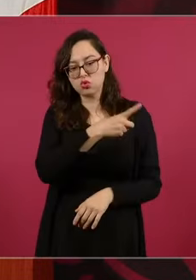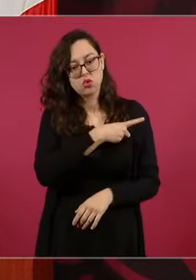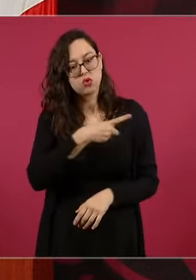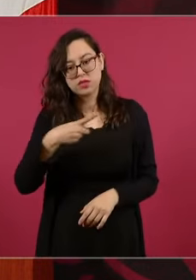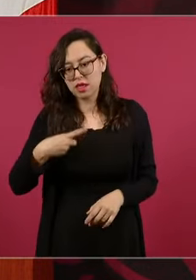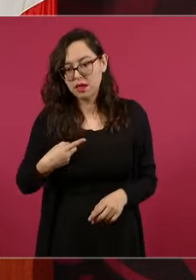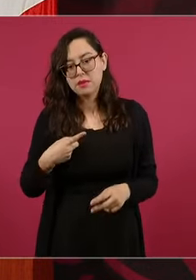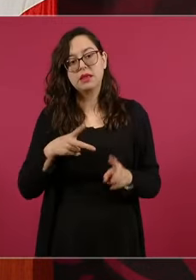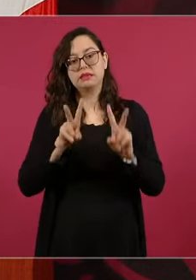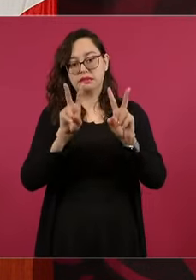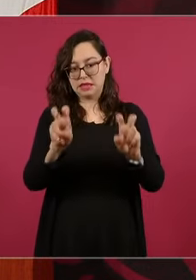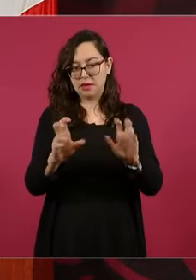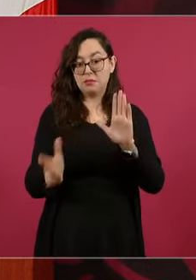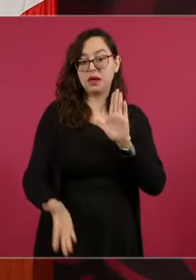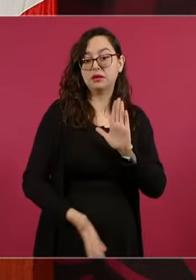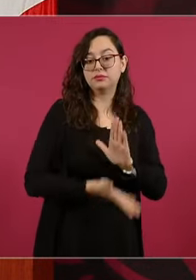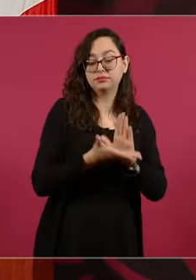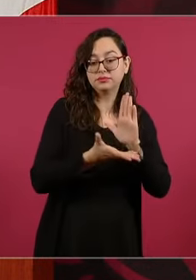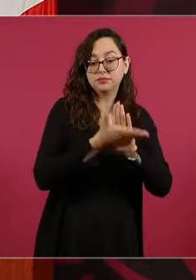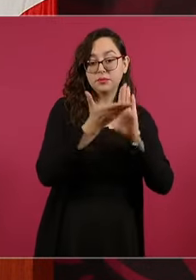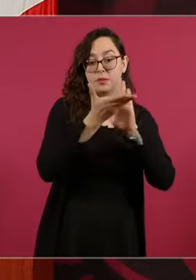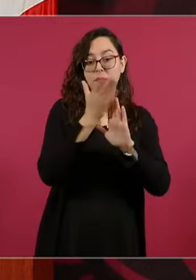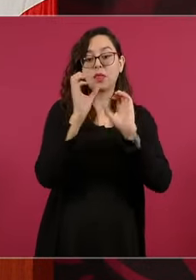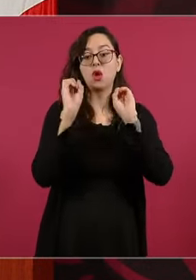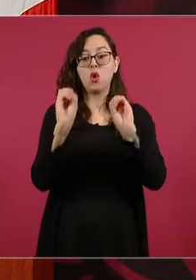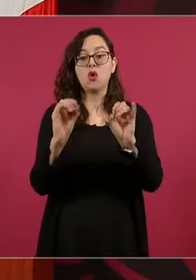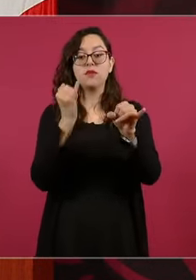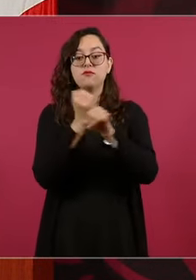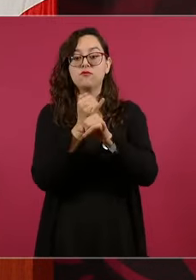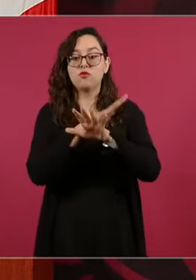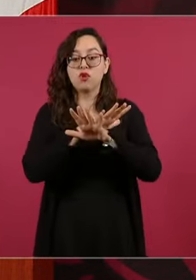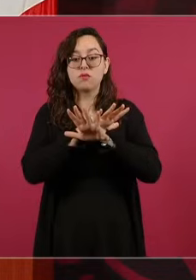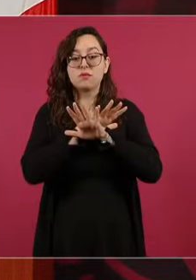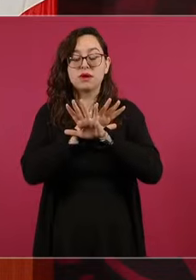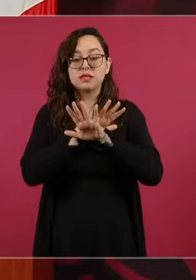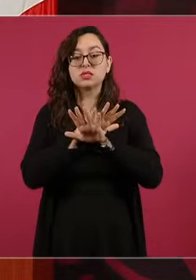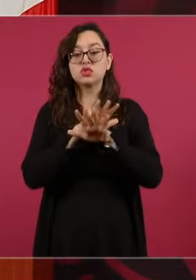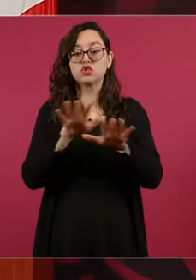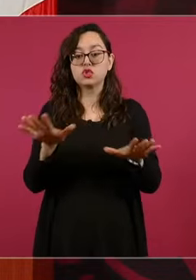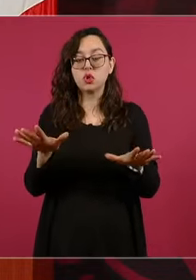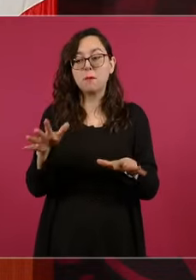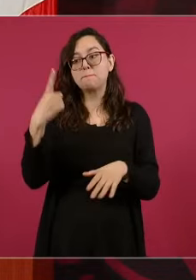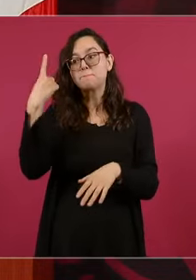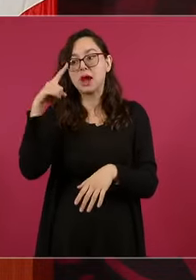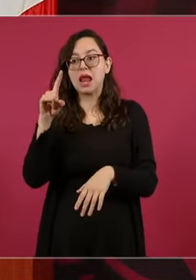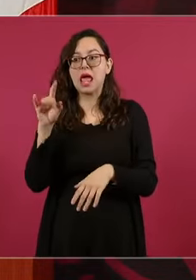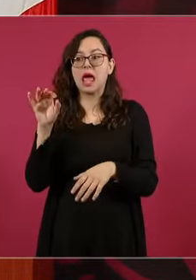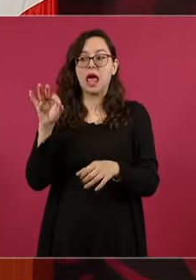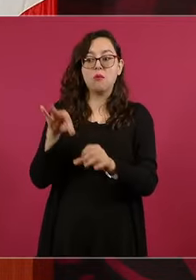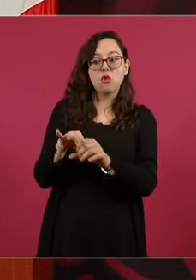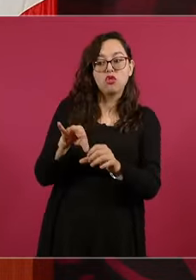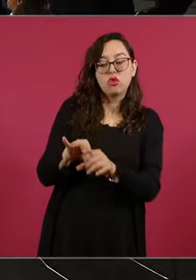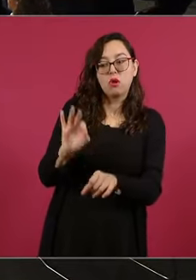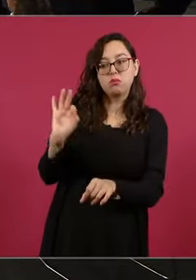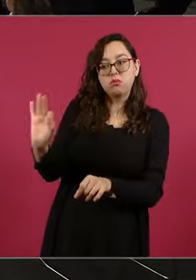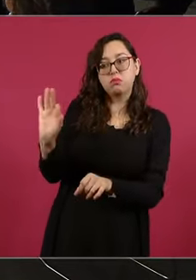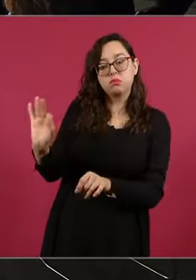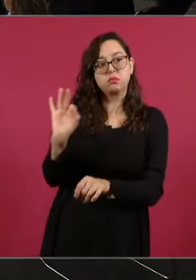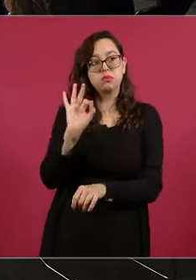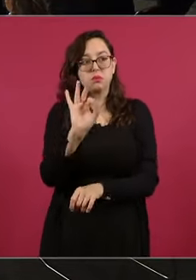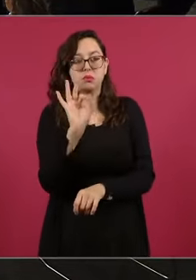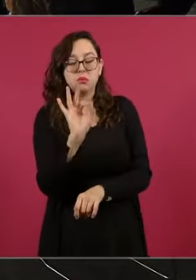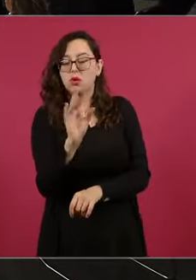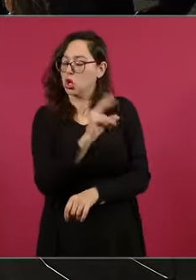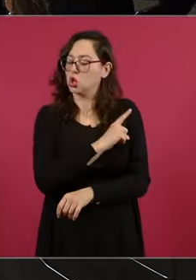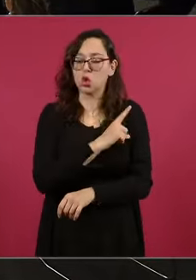Obra pública e incluso emitir información dirigida a incidir en las preferencias electorales de la ciudadanía. Eso